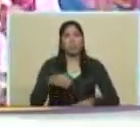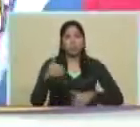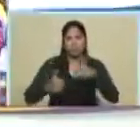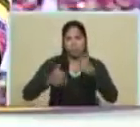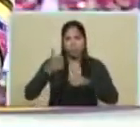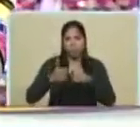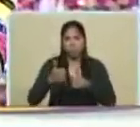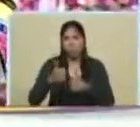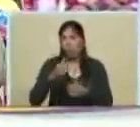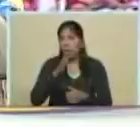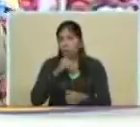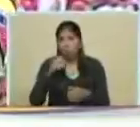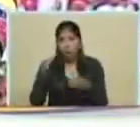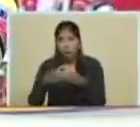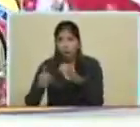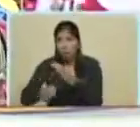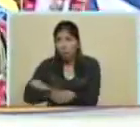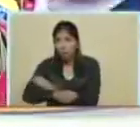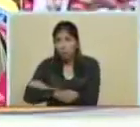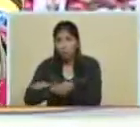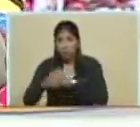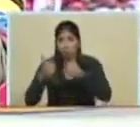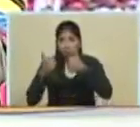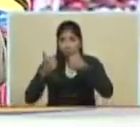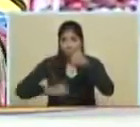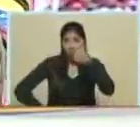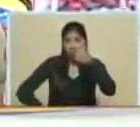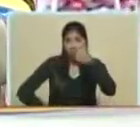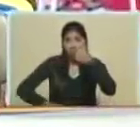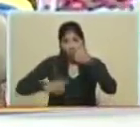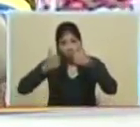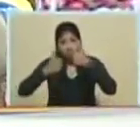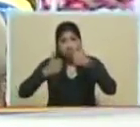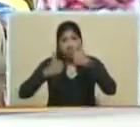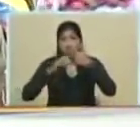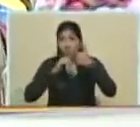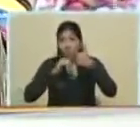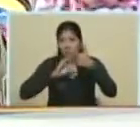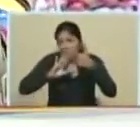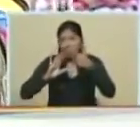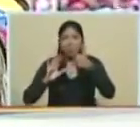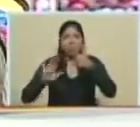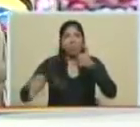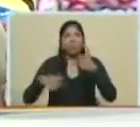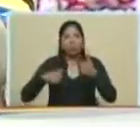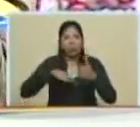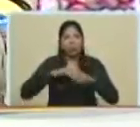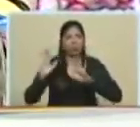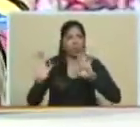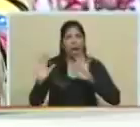con oposición o sin oposición. Estamos resueltos y